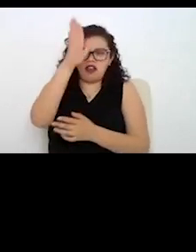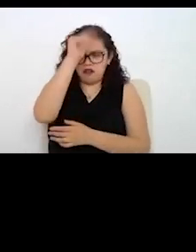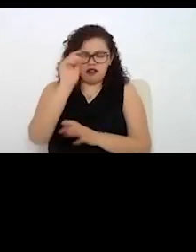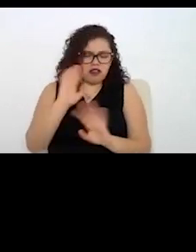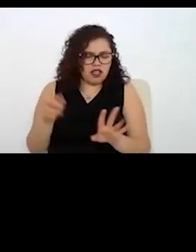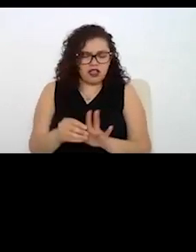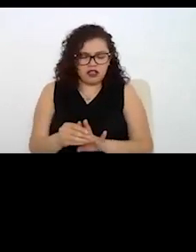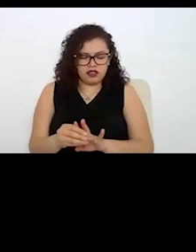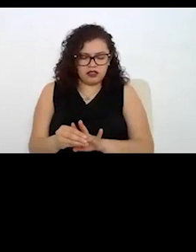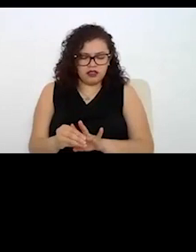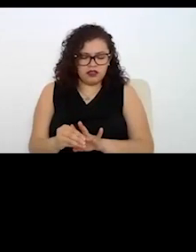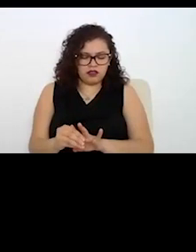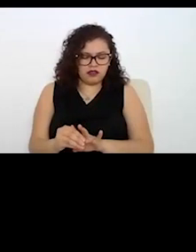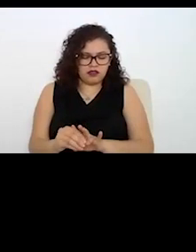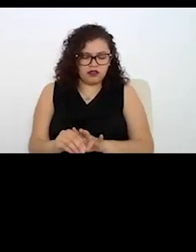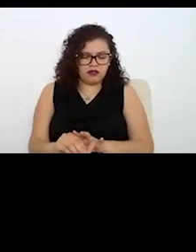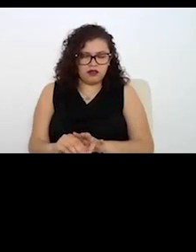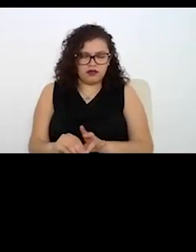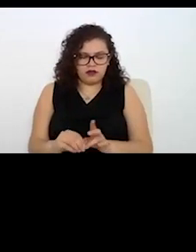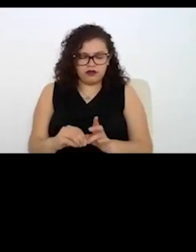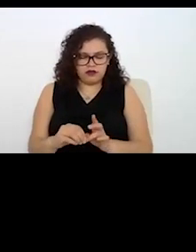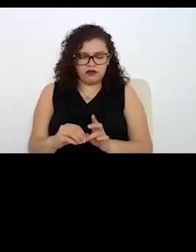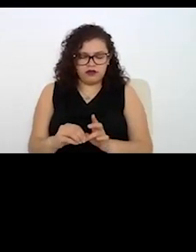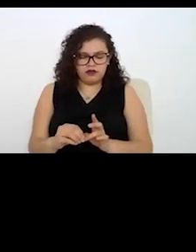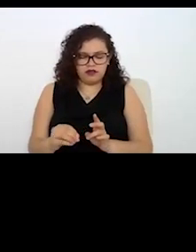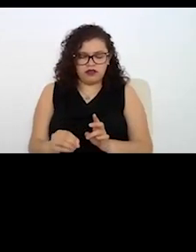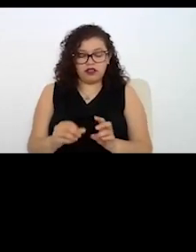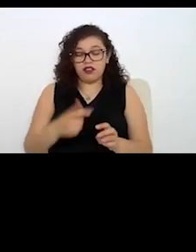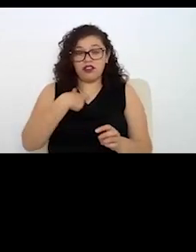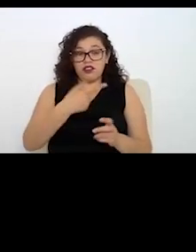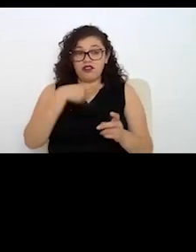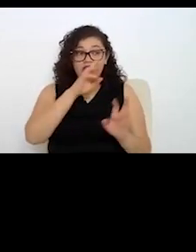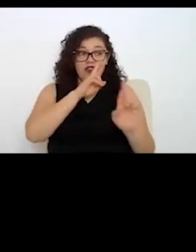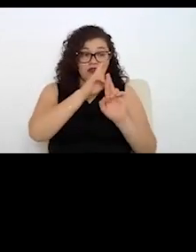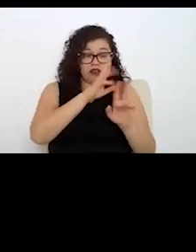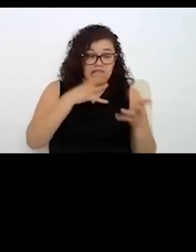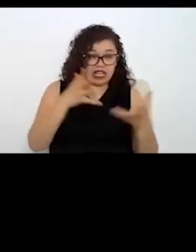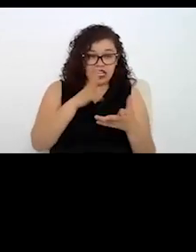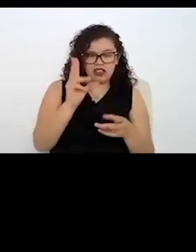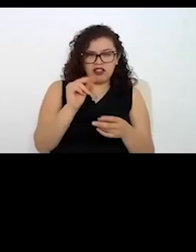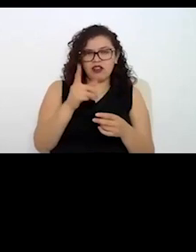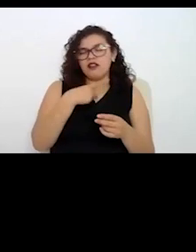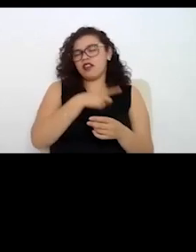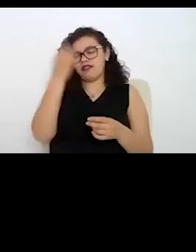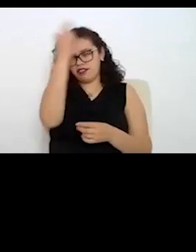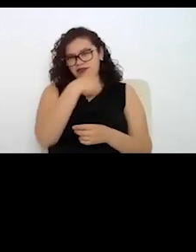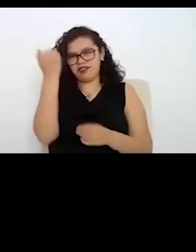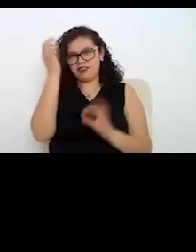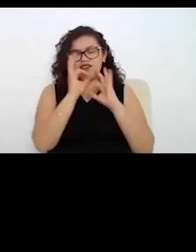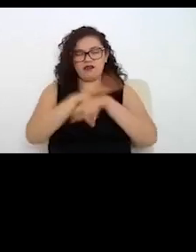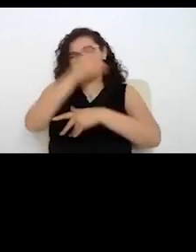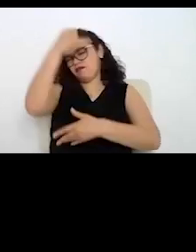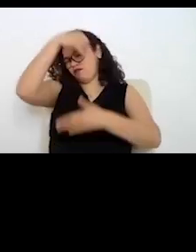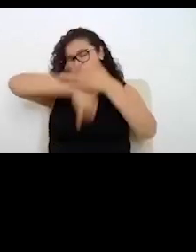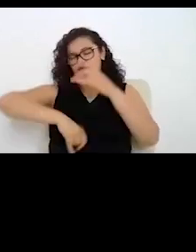un caso que no me había tocado, déjame decirte, pero se tiene que analizar de manera muy profunda